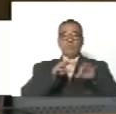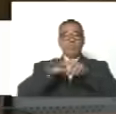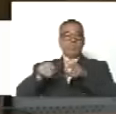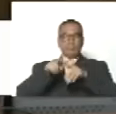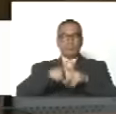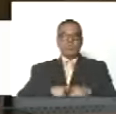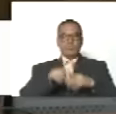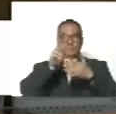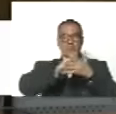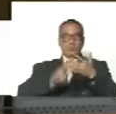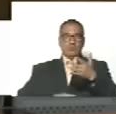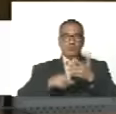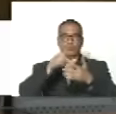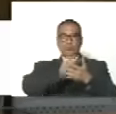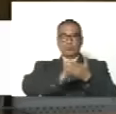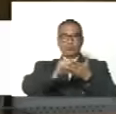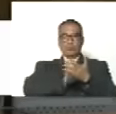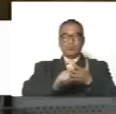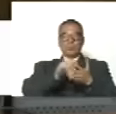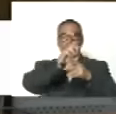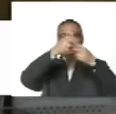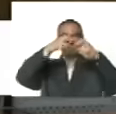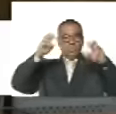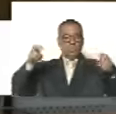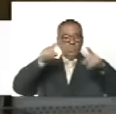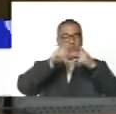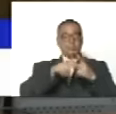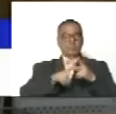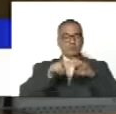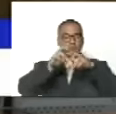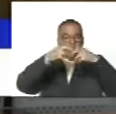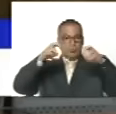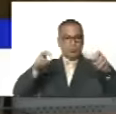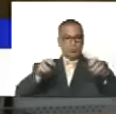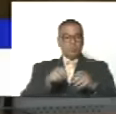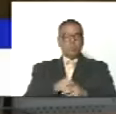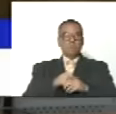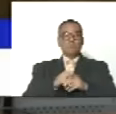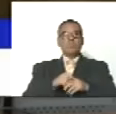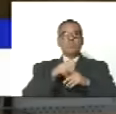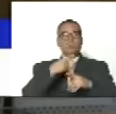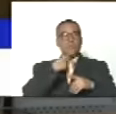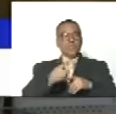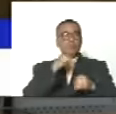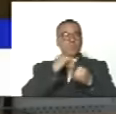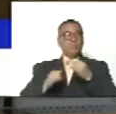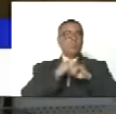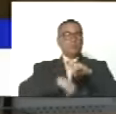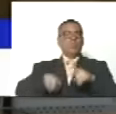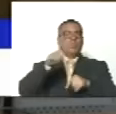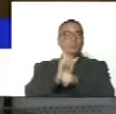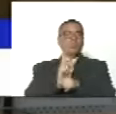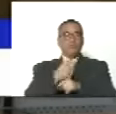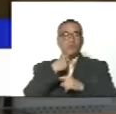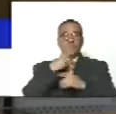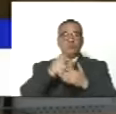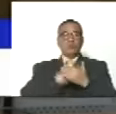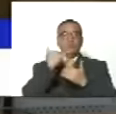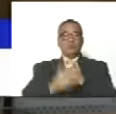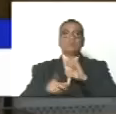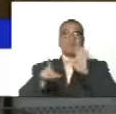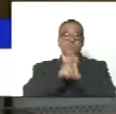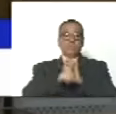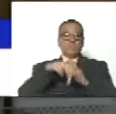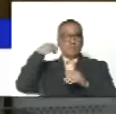secretaria la lectura de artículo por artículo, títulos, capítulos, epígrafes, acápites y la disposición final única del mencionado proyecto de ley